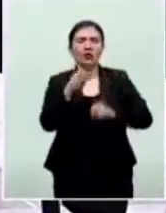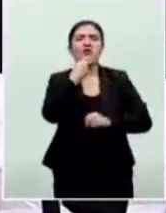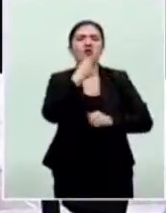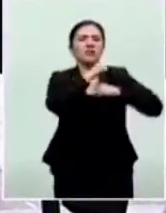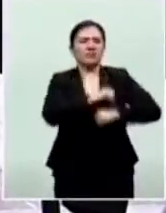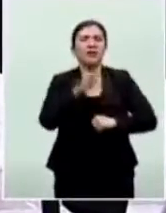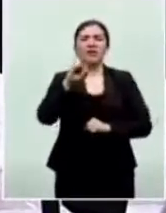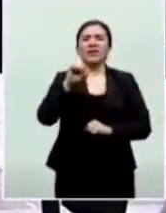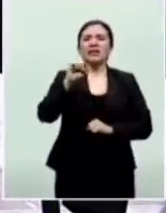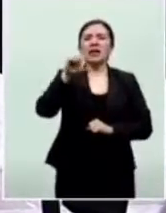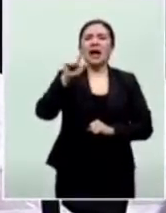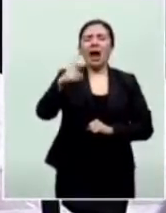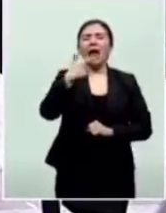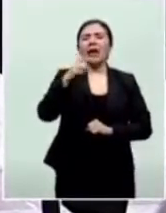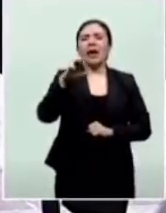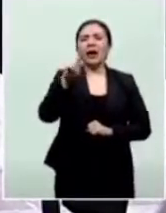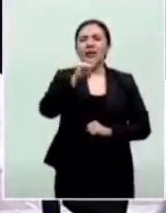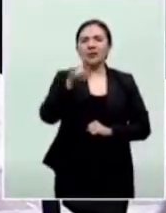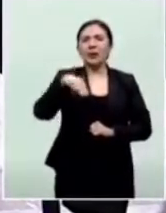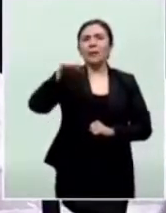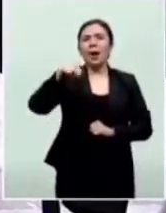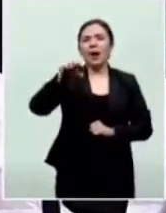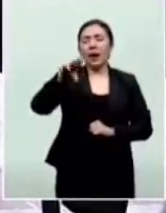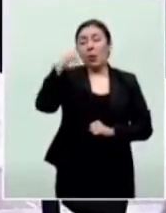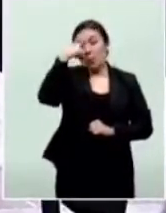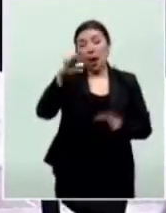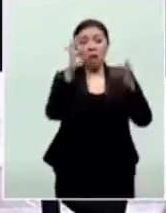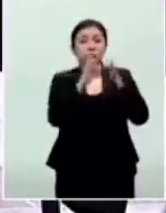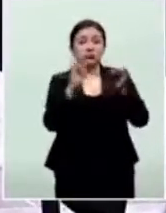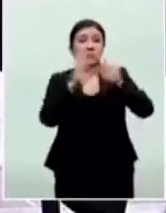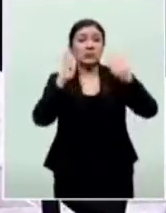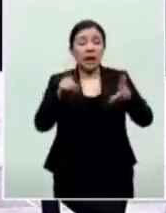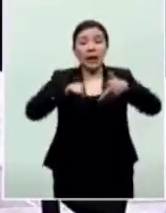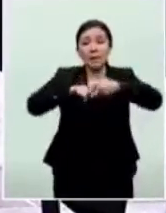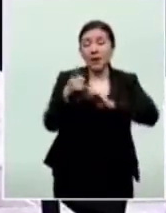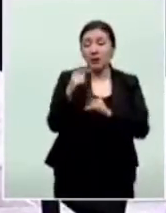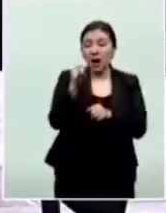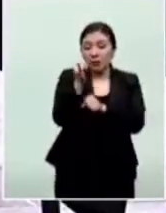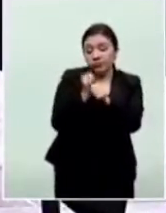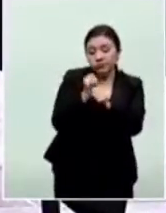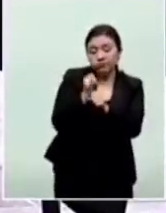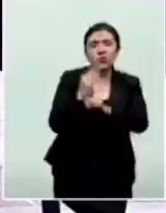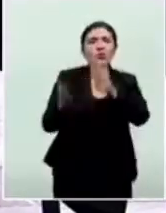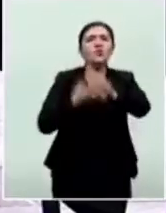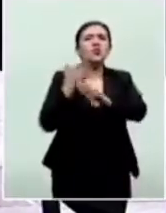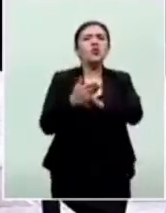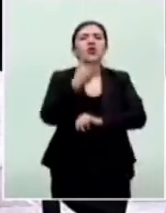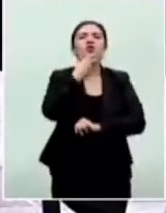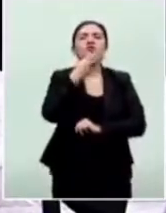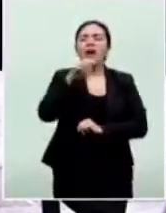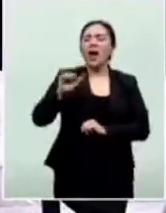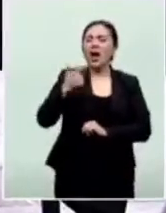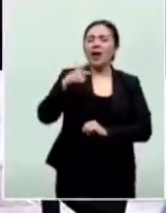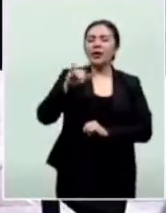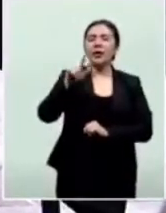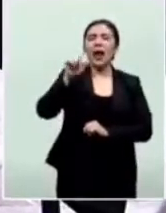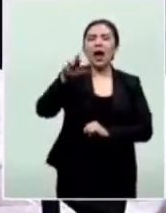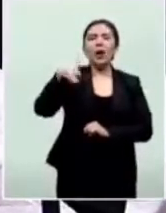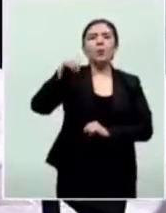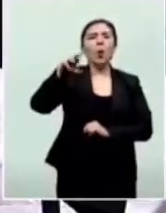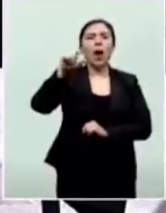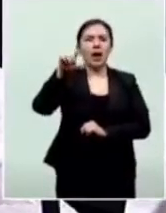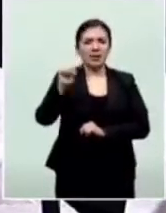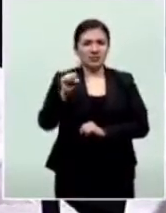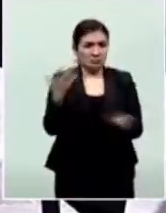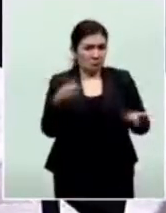para informarle de que se habría reiniciado una averiguación en contra del ministro Aguilar Morales. Saber